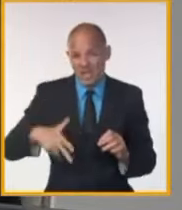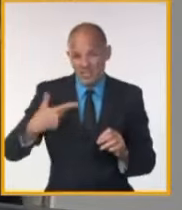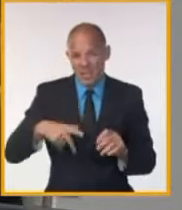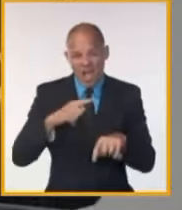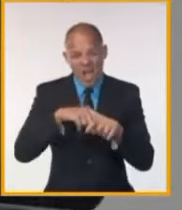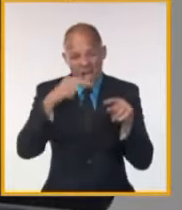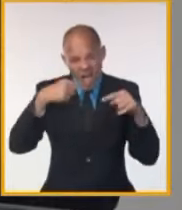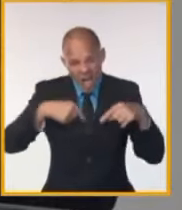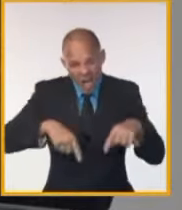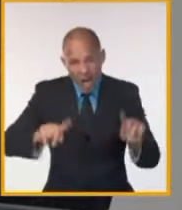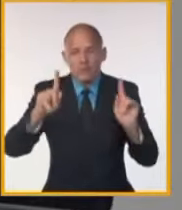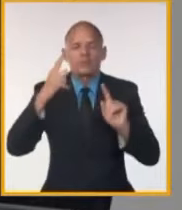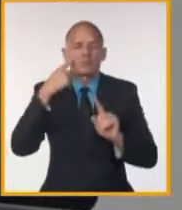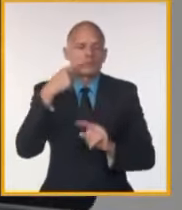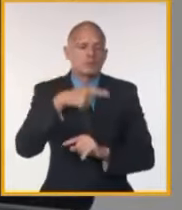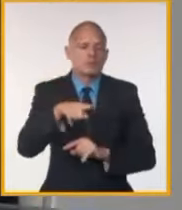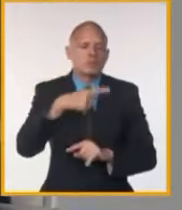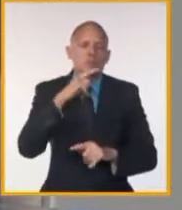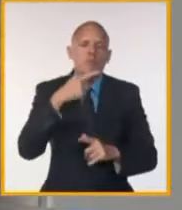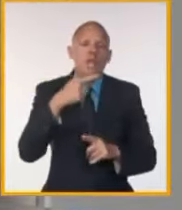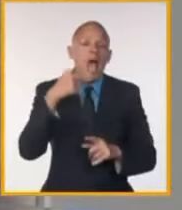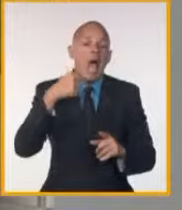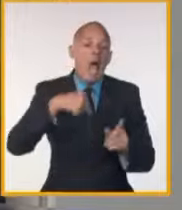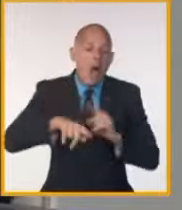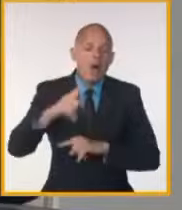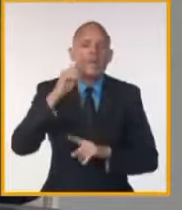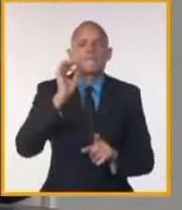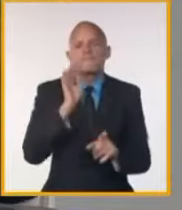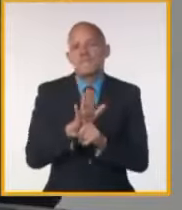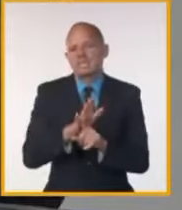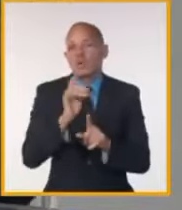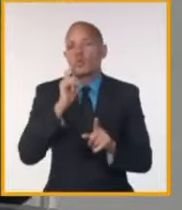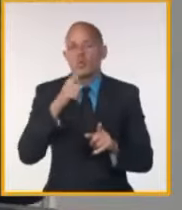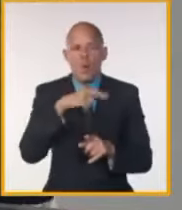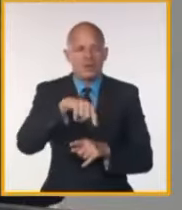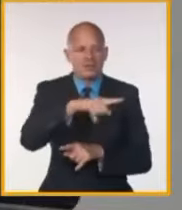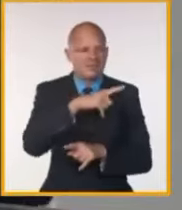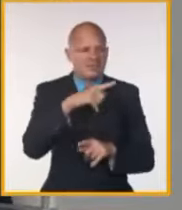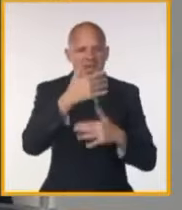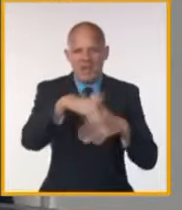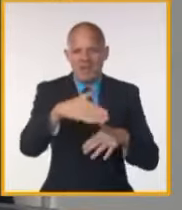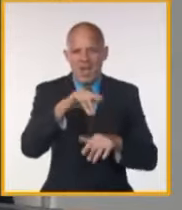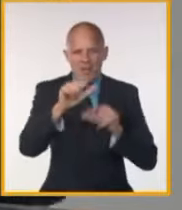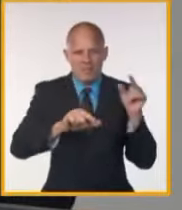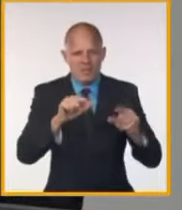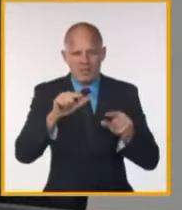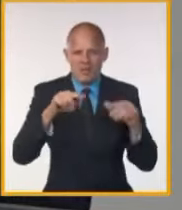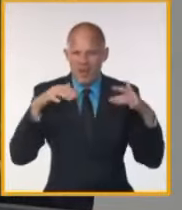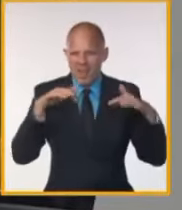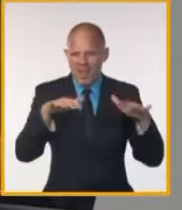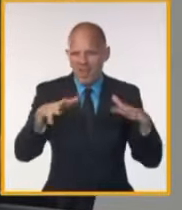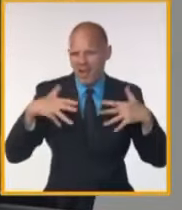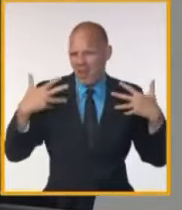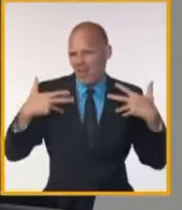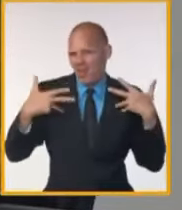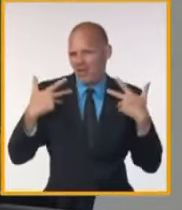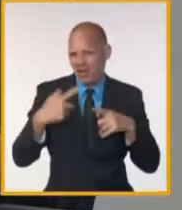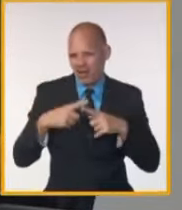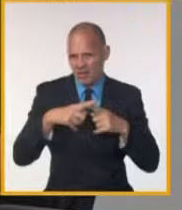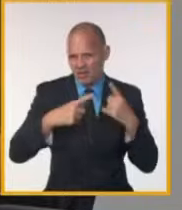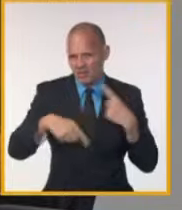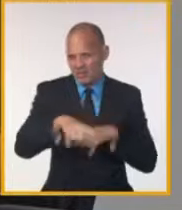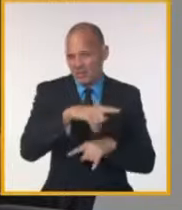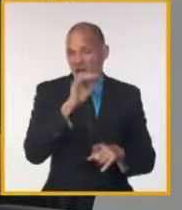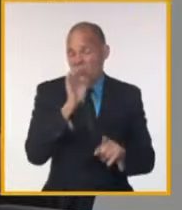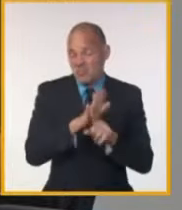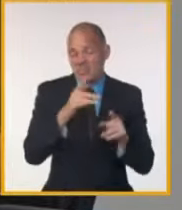estos son los primeros pasos est esta rebelión que hay en la calle esta sublevación esta estas manifestaciones masivas en las